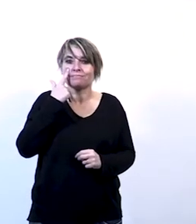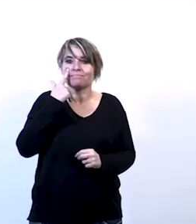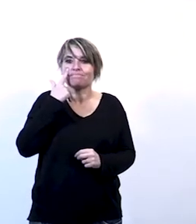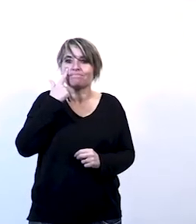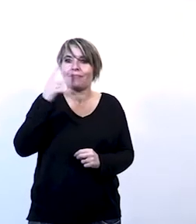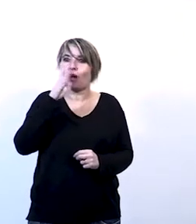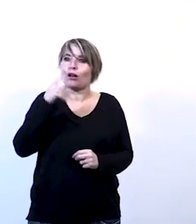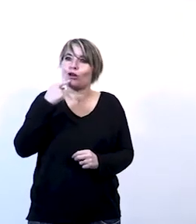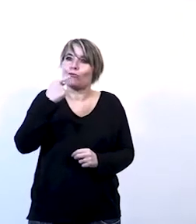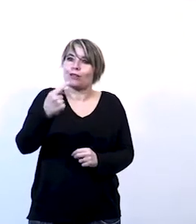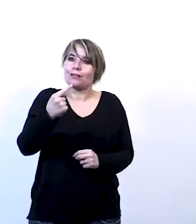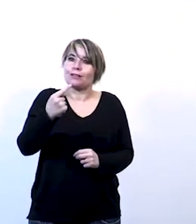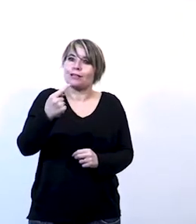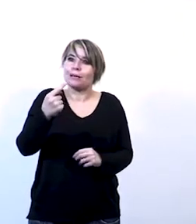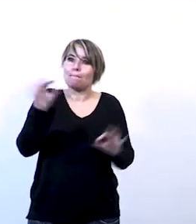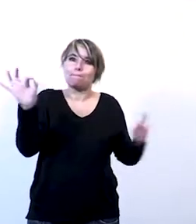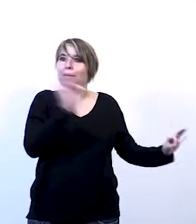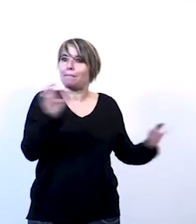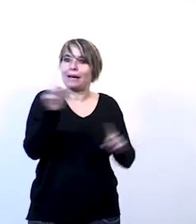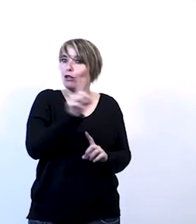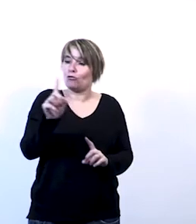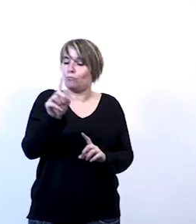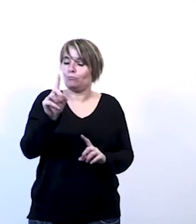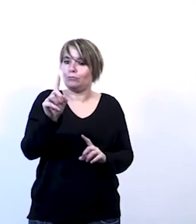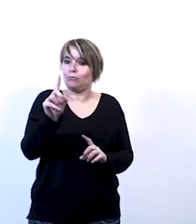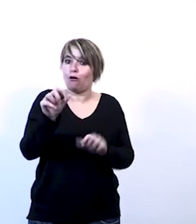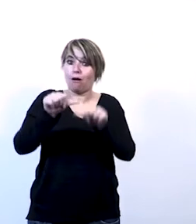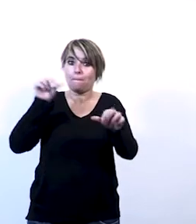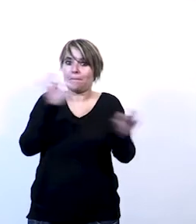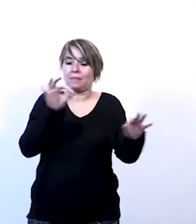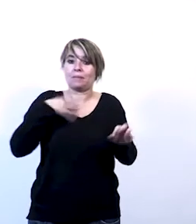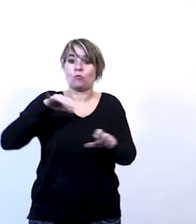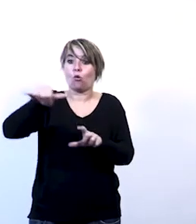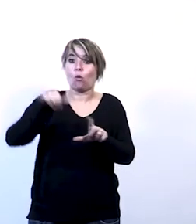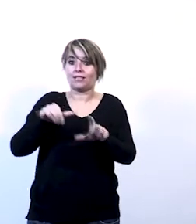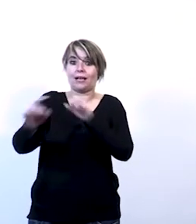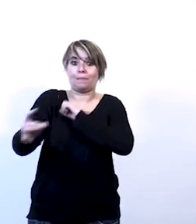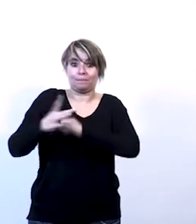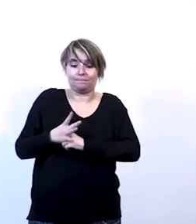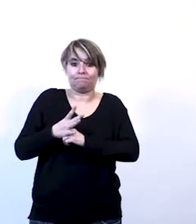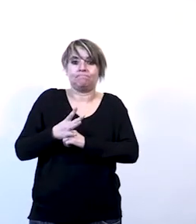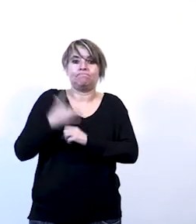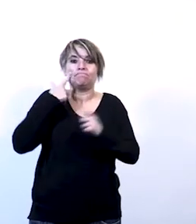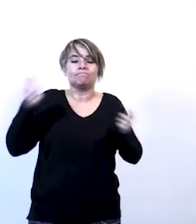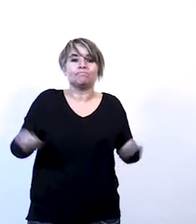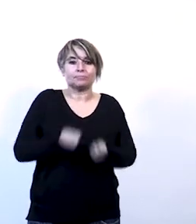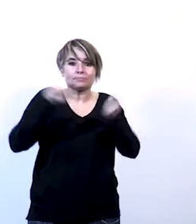no es de verdad preparado. Acaba de llegar a mi WhatsApp precisamente una campaña